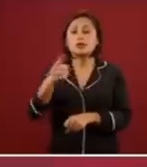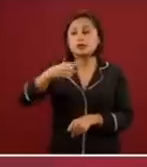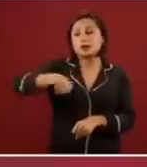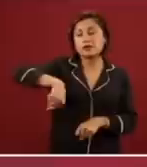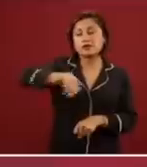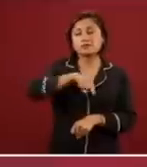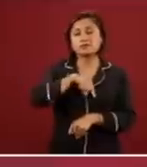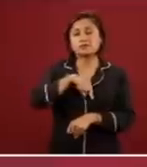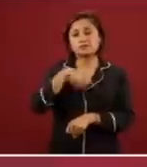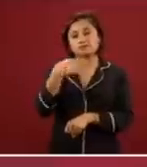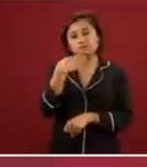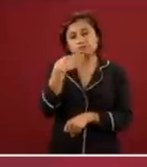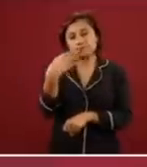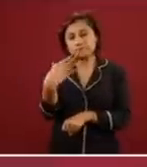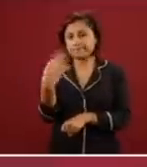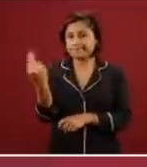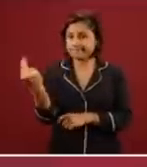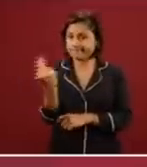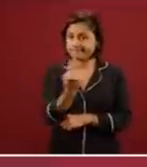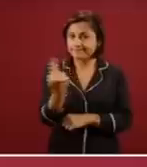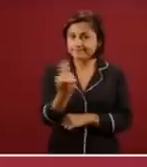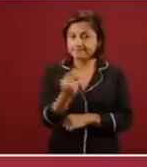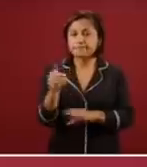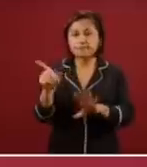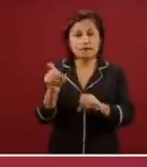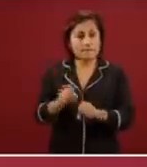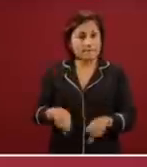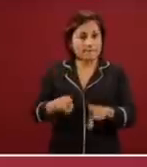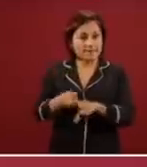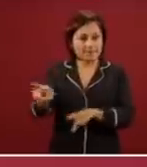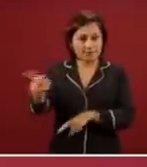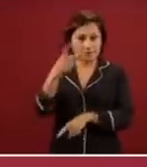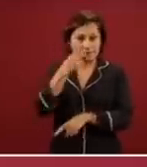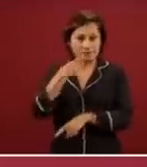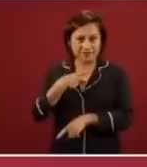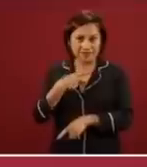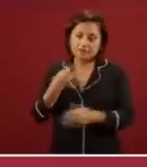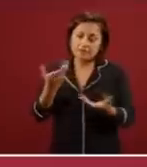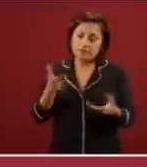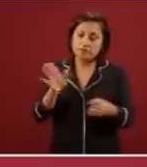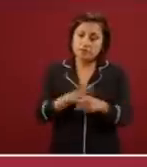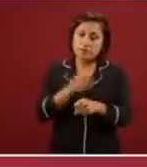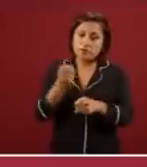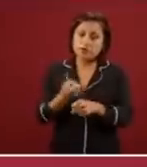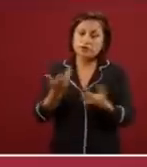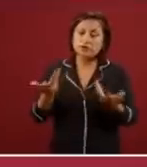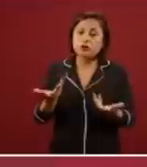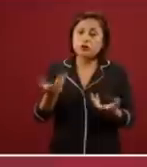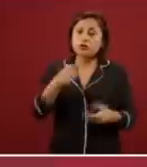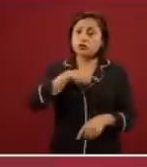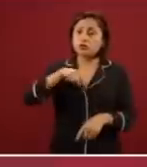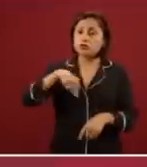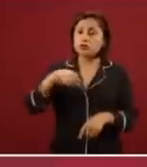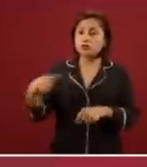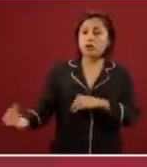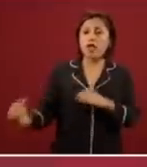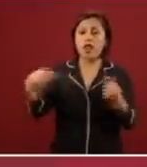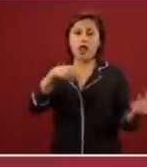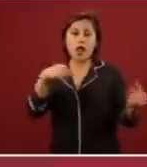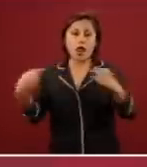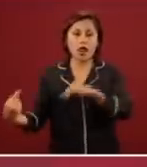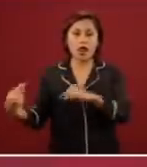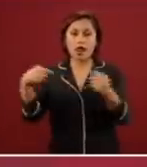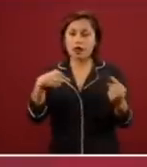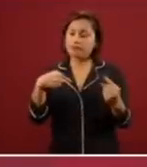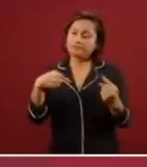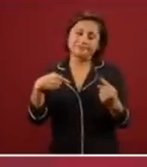¿sí? Por lo que tú sostienes. O sea, no nos podemos pelear porque tenemos